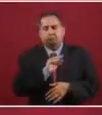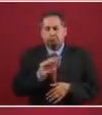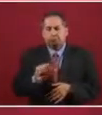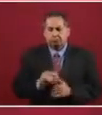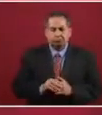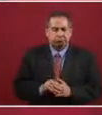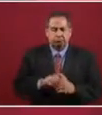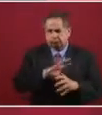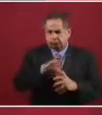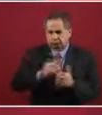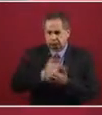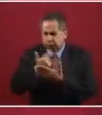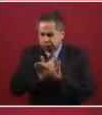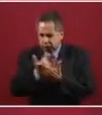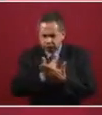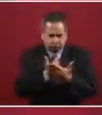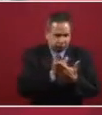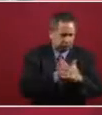todos los censos.